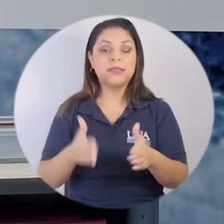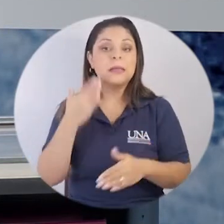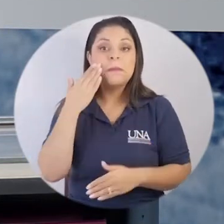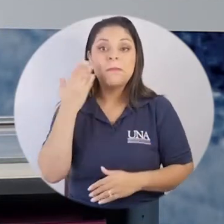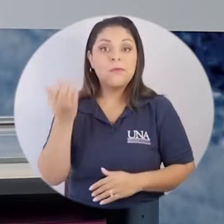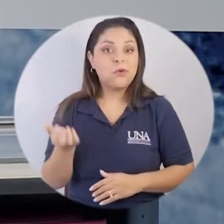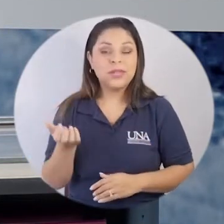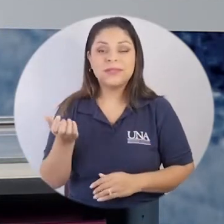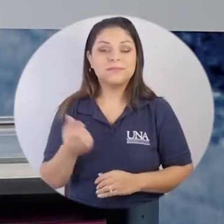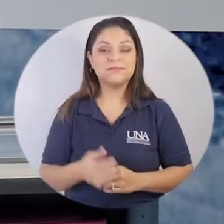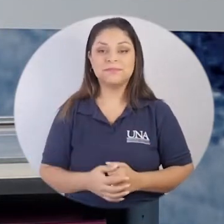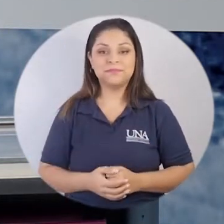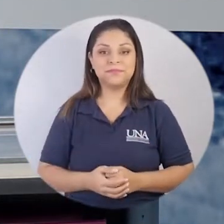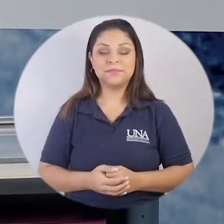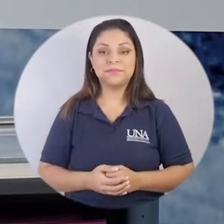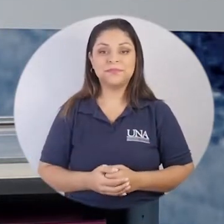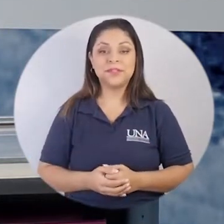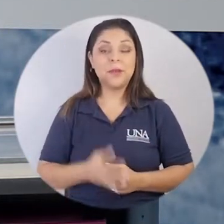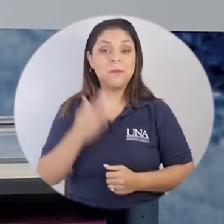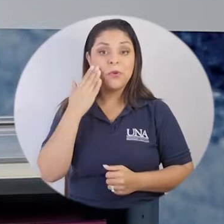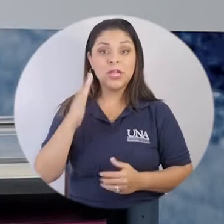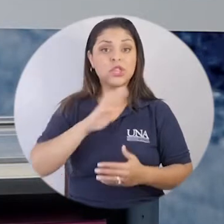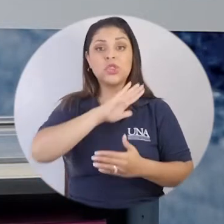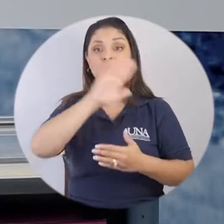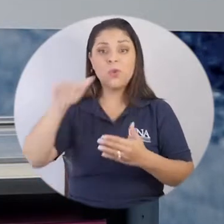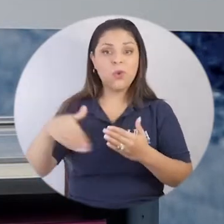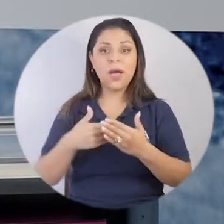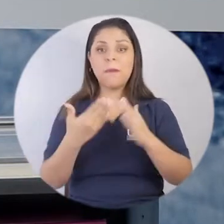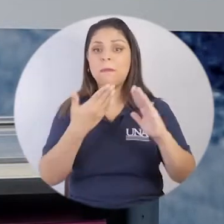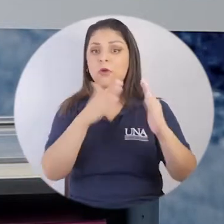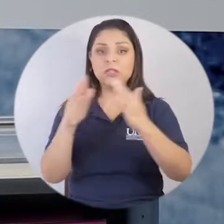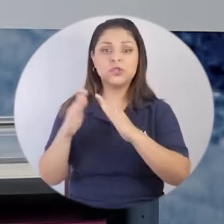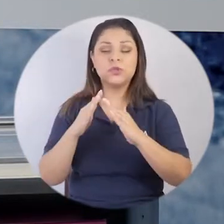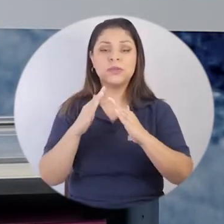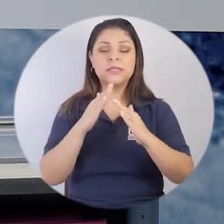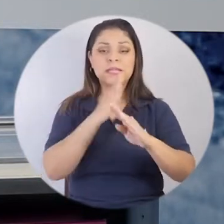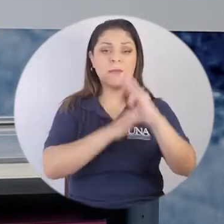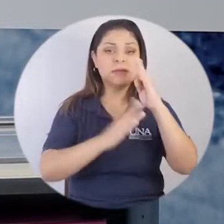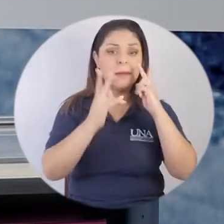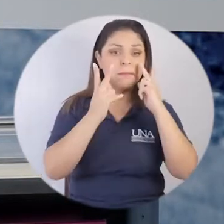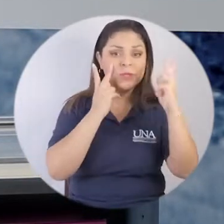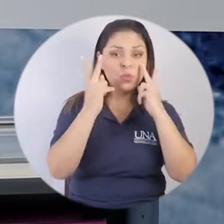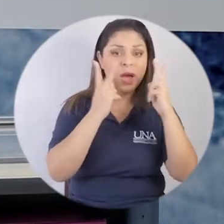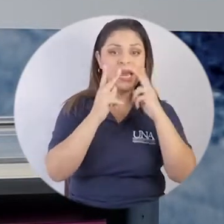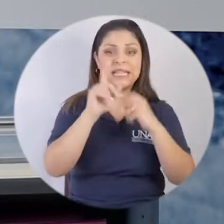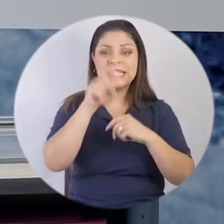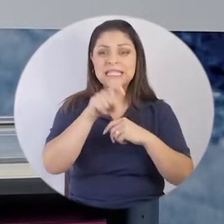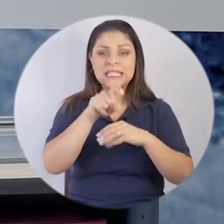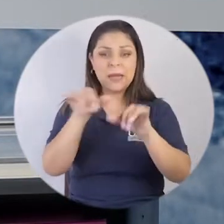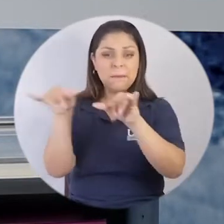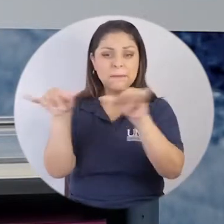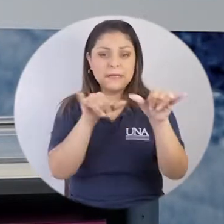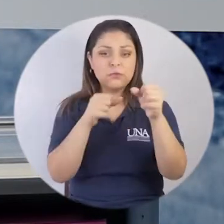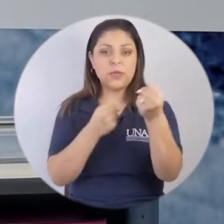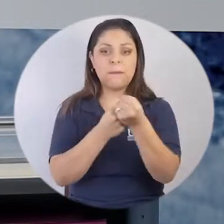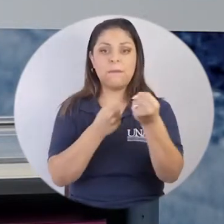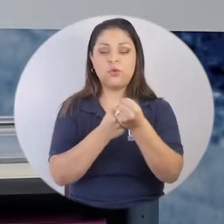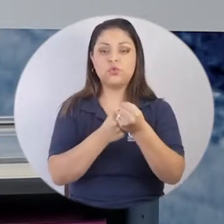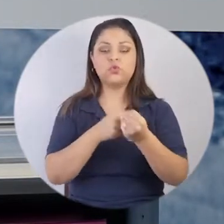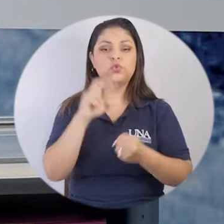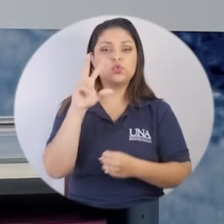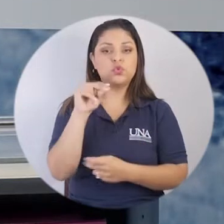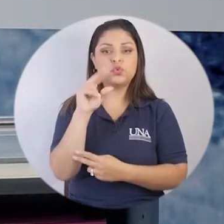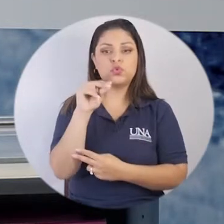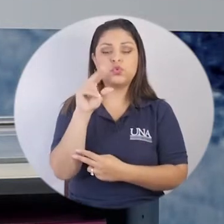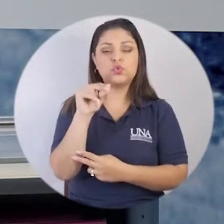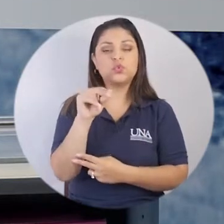siquiera podríamos hablar de que toda la población con discapacidad visual va a requerir exactamente los mismos apoyos. Cada uno tiene